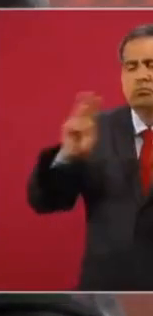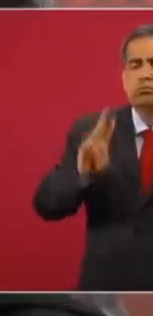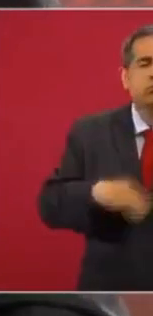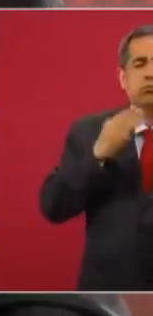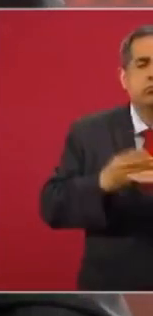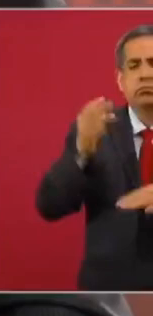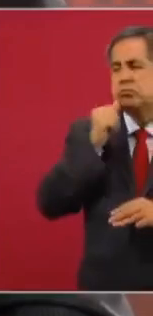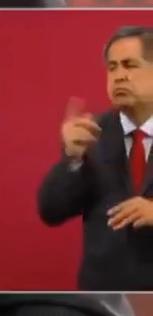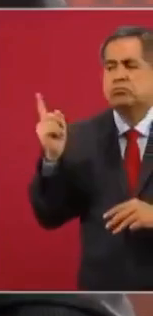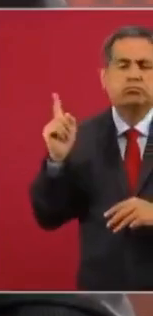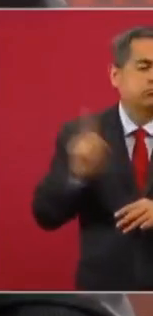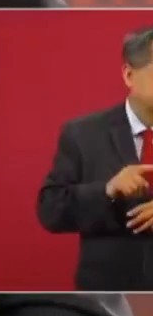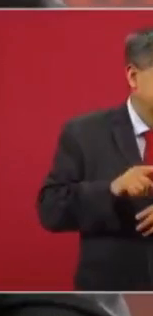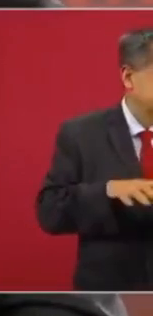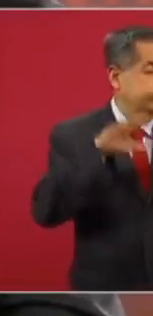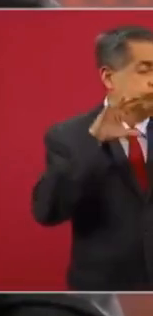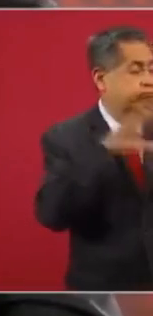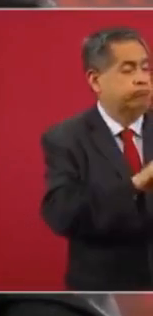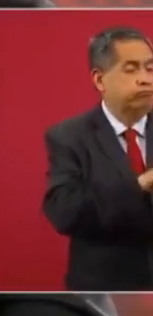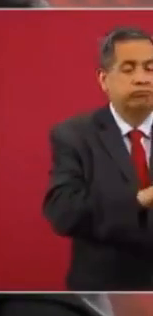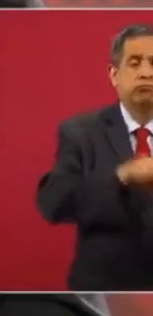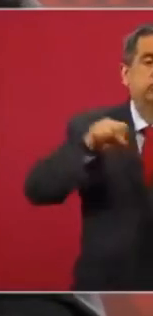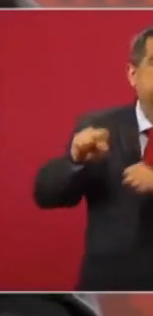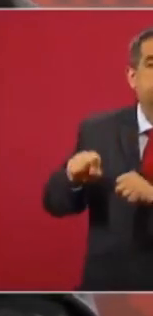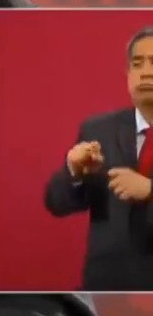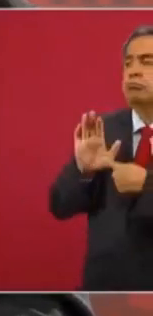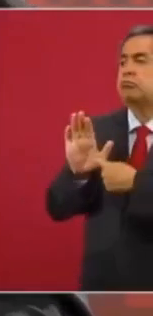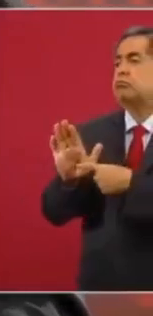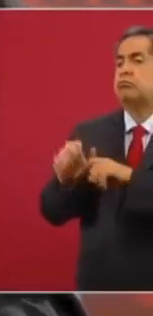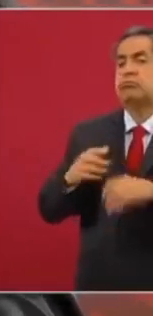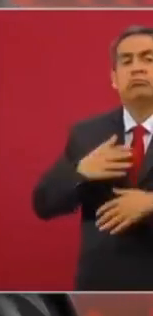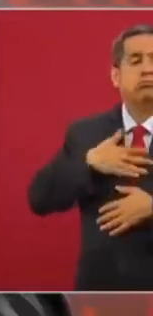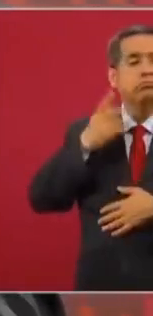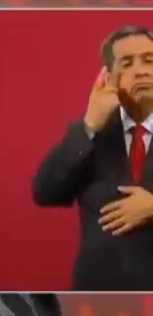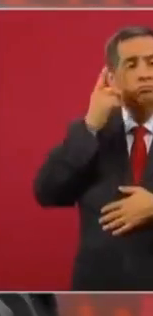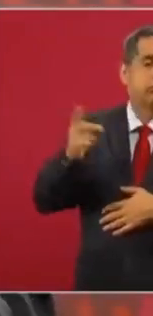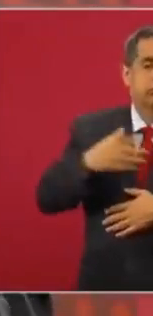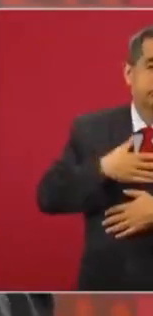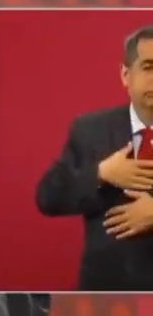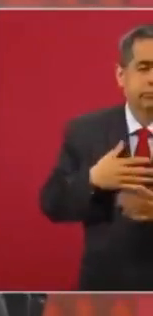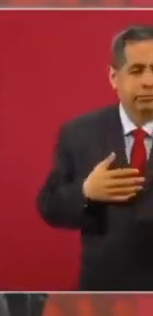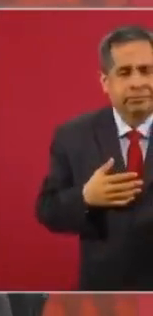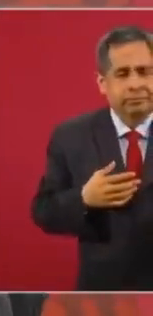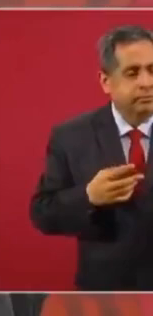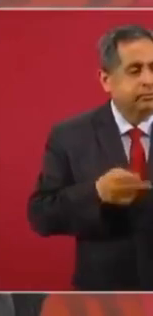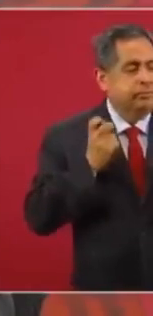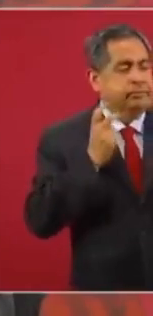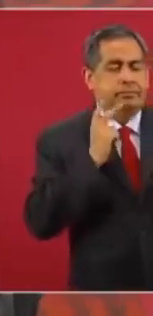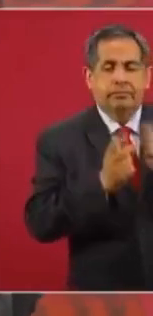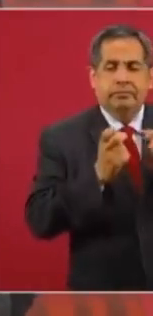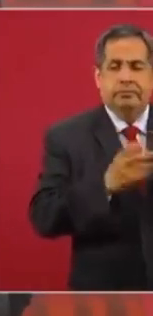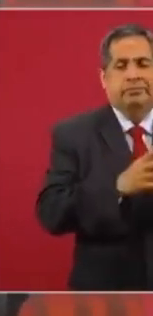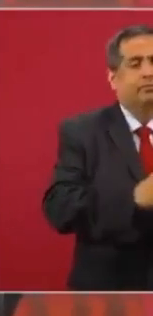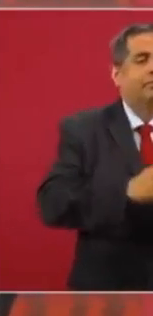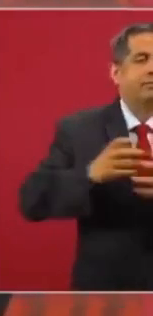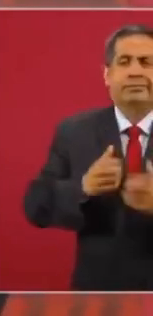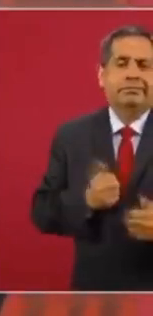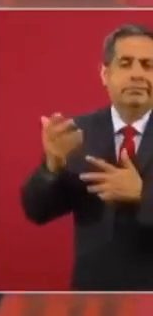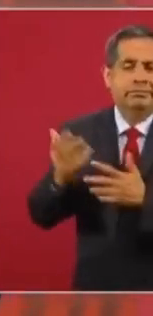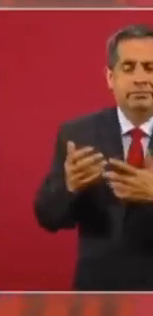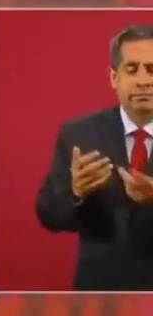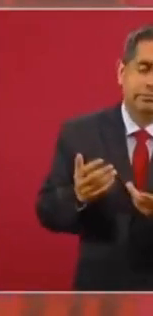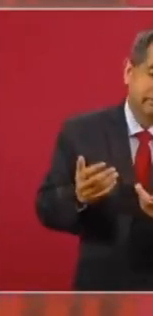mundo, para justificar sus atrocidades y el saqueo que llevan a cabo,